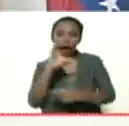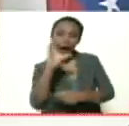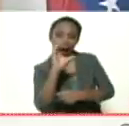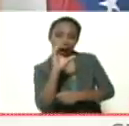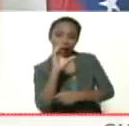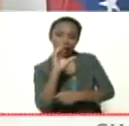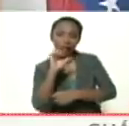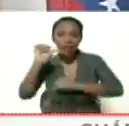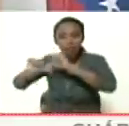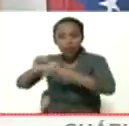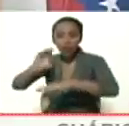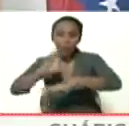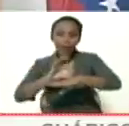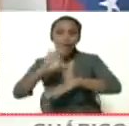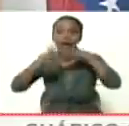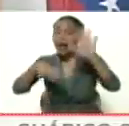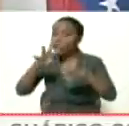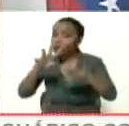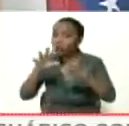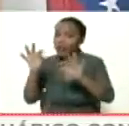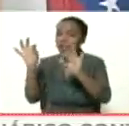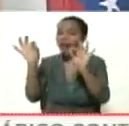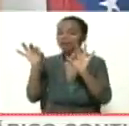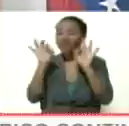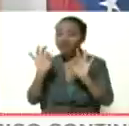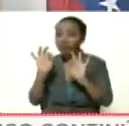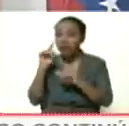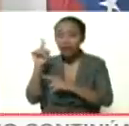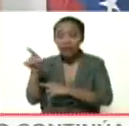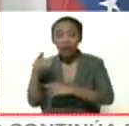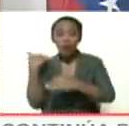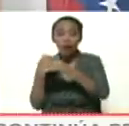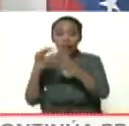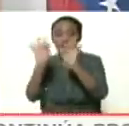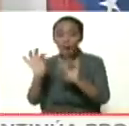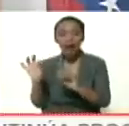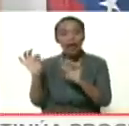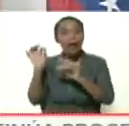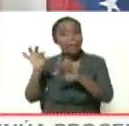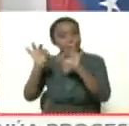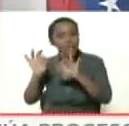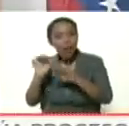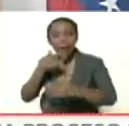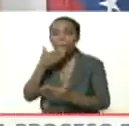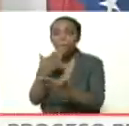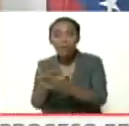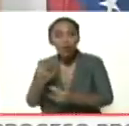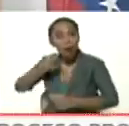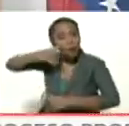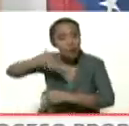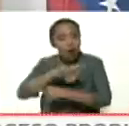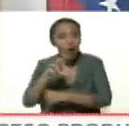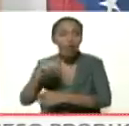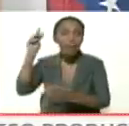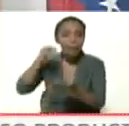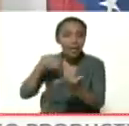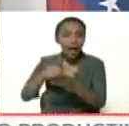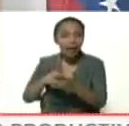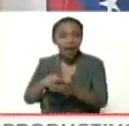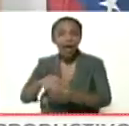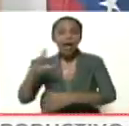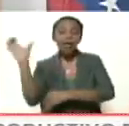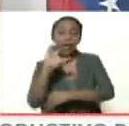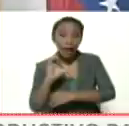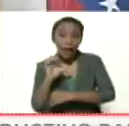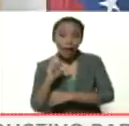capital, 14 casos igualmente. Se están tomando medidas especiales y pido al pueblo de Miranda y de Caracas la máxima cooperación